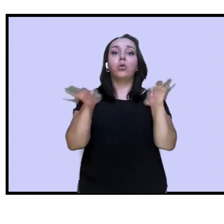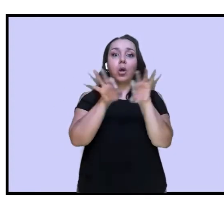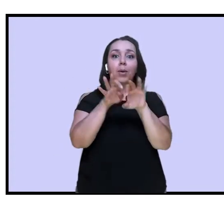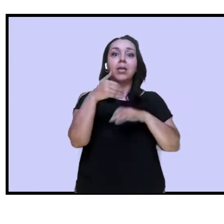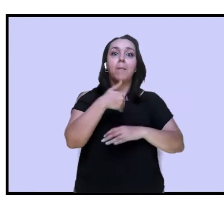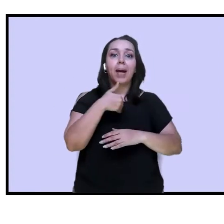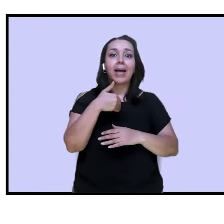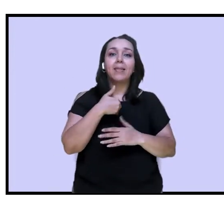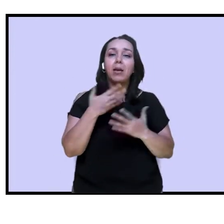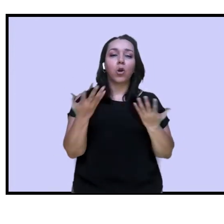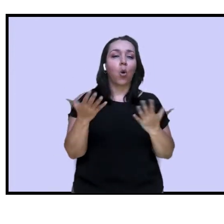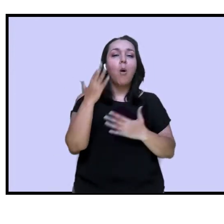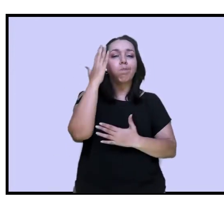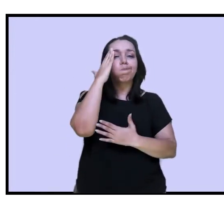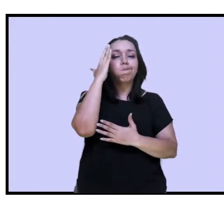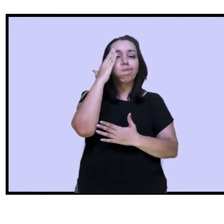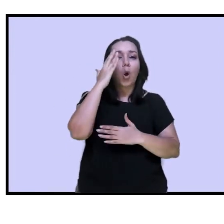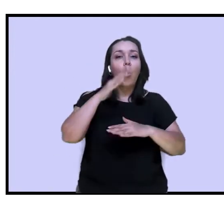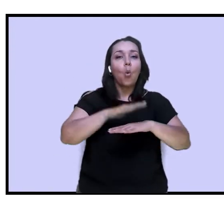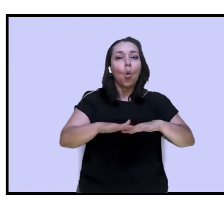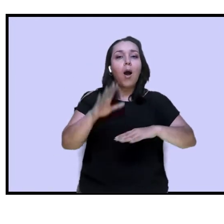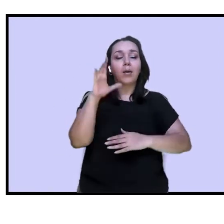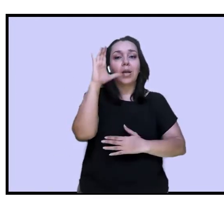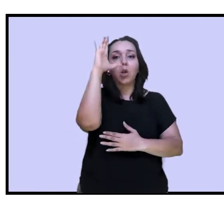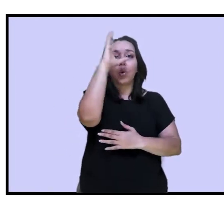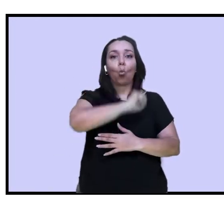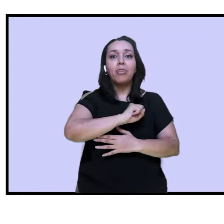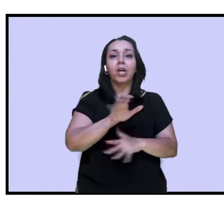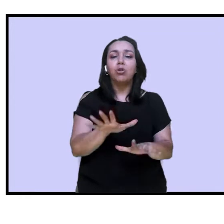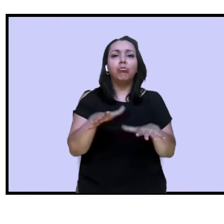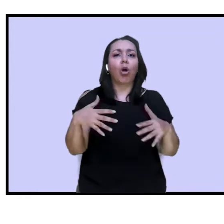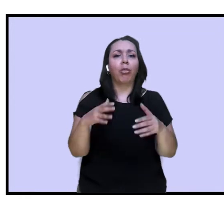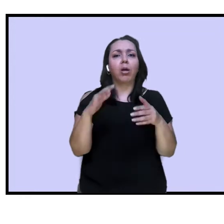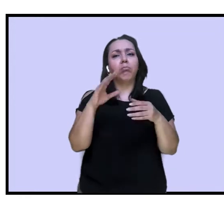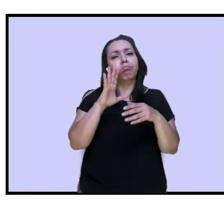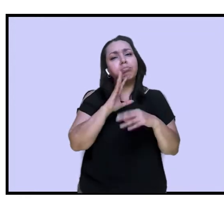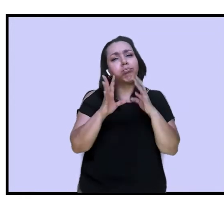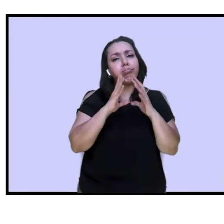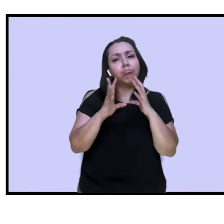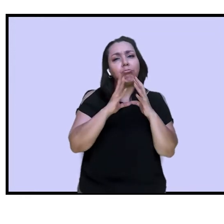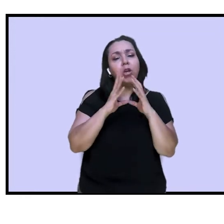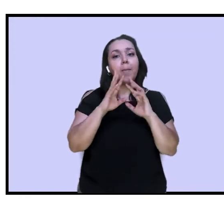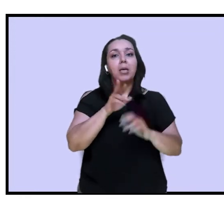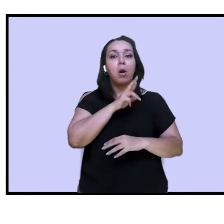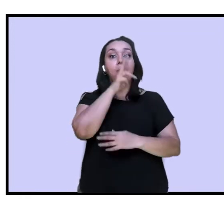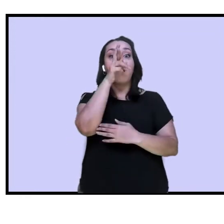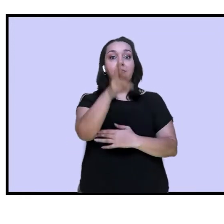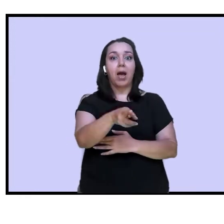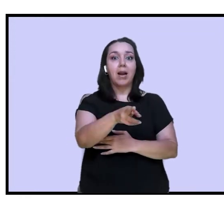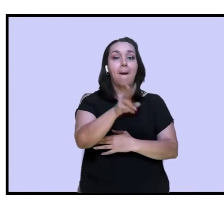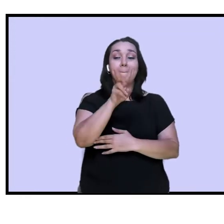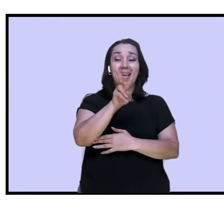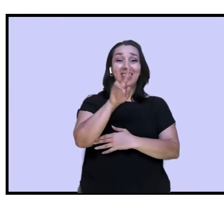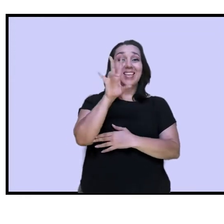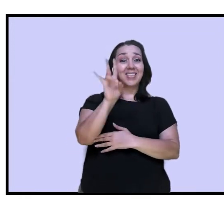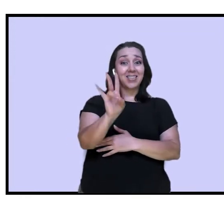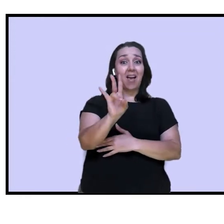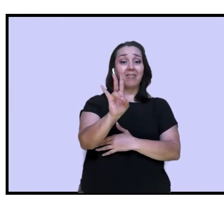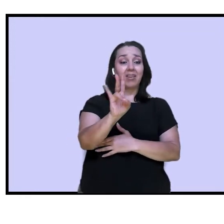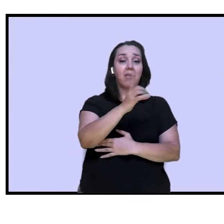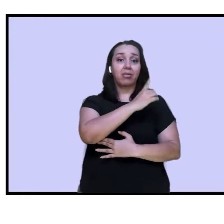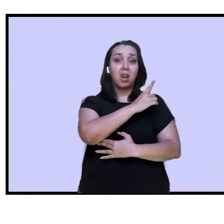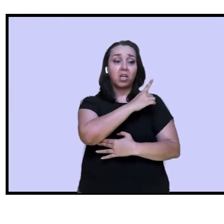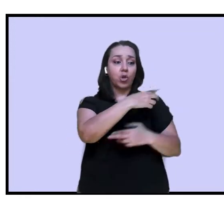para tener una línea base y reconocer que todo esto que estamos conversando es realidad en las 27